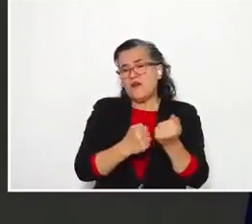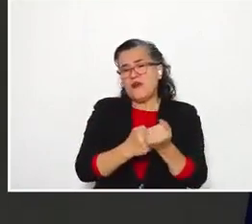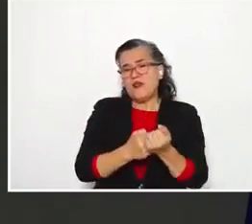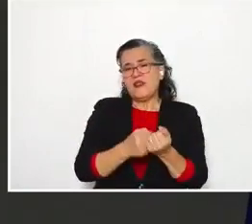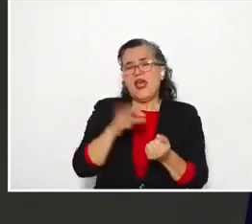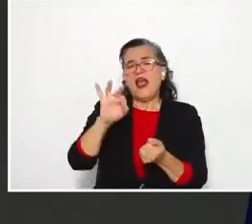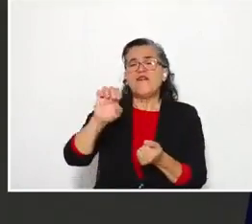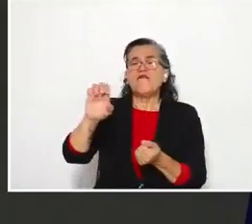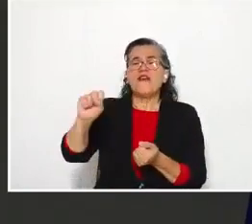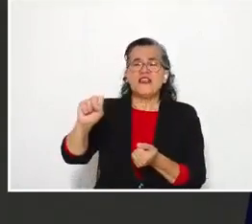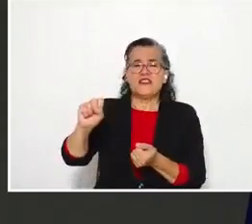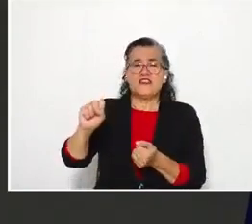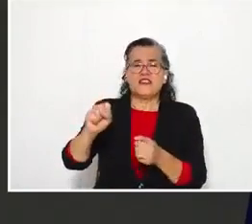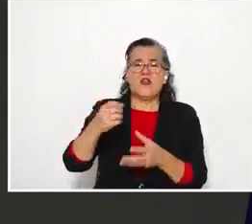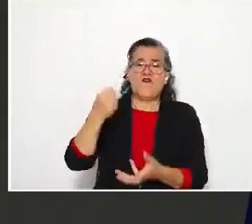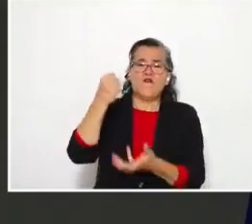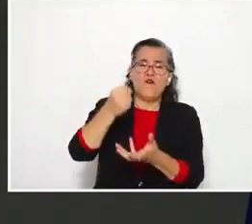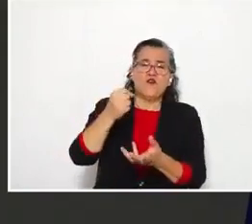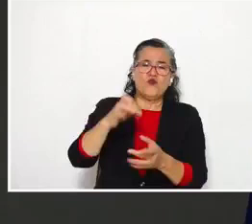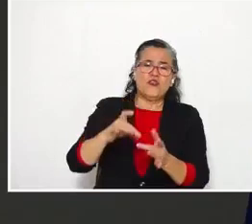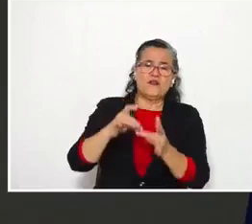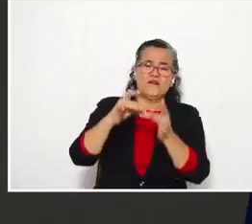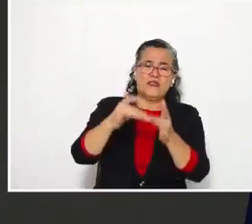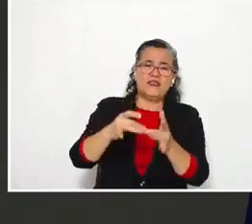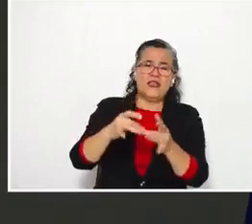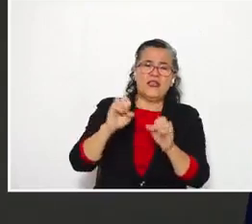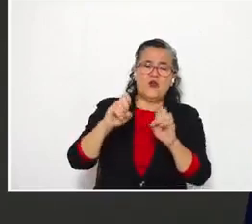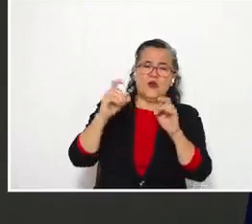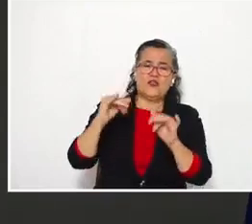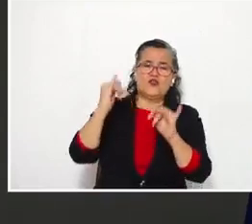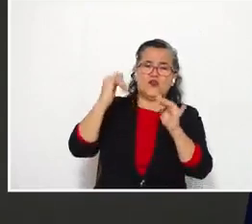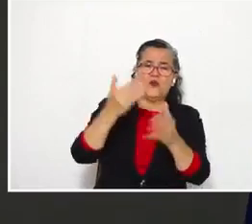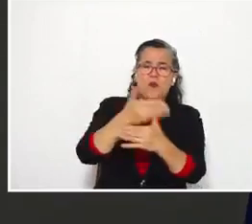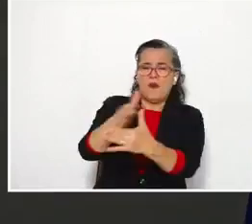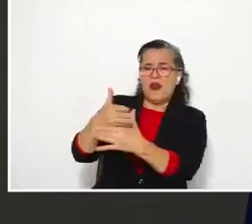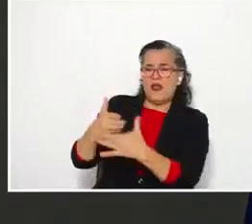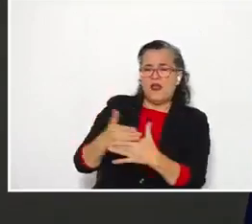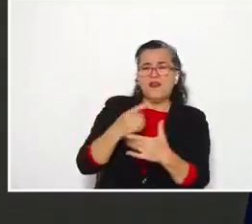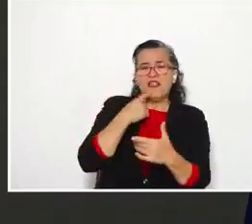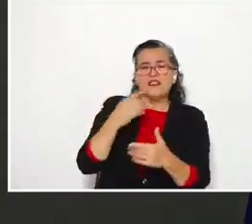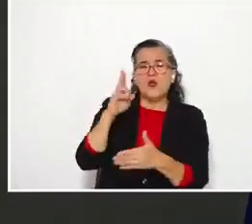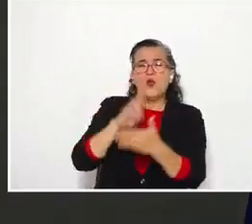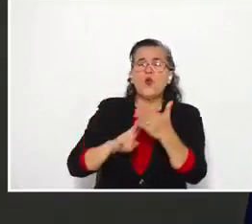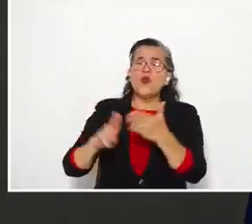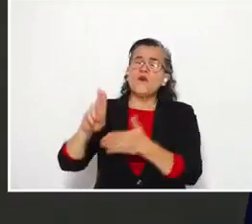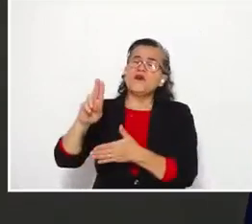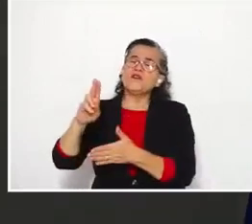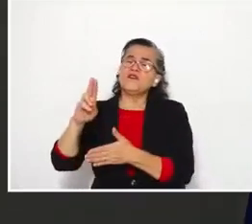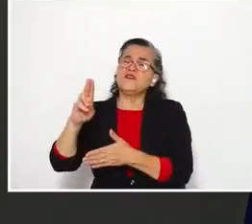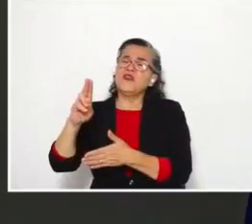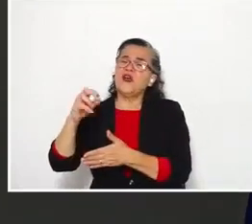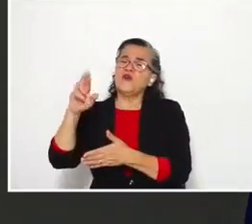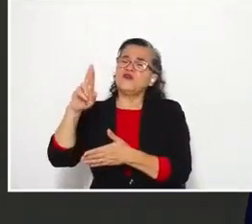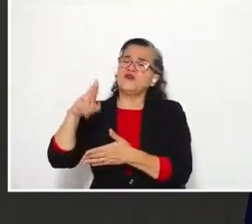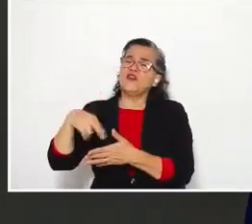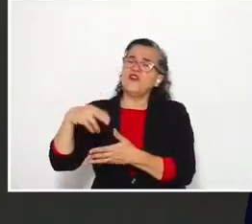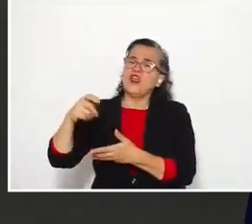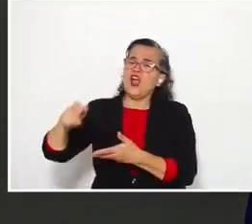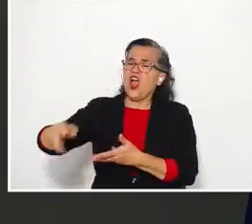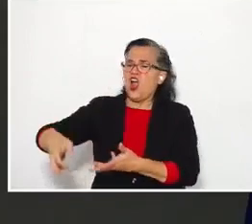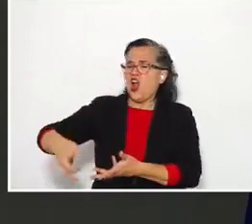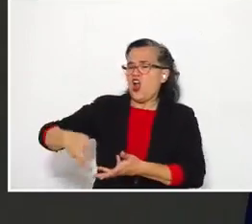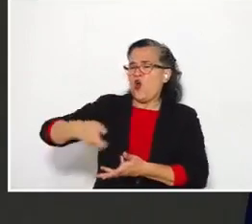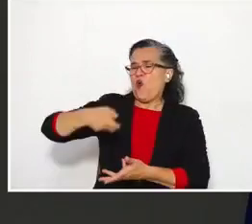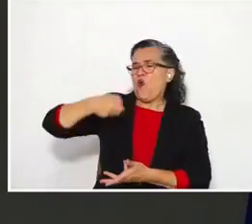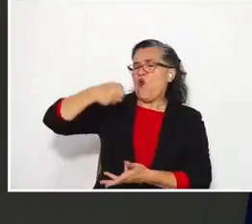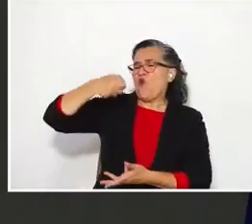FES, del Fondo Especial de la Educación Superior. Ha dicho que la UCR se sirve con cuchara grande.